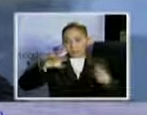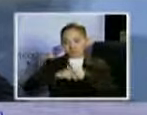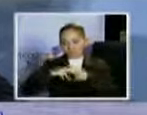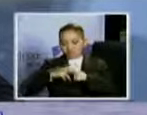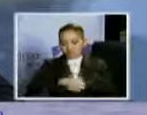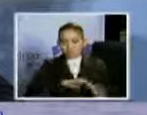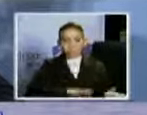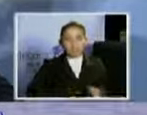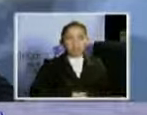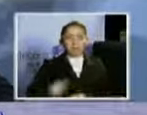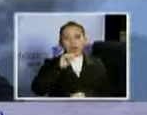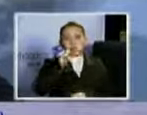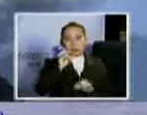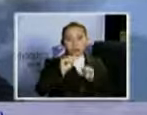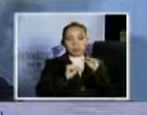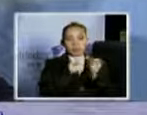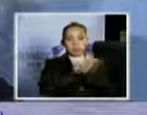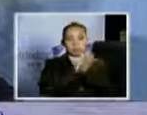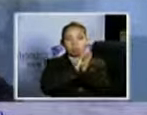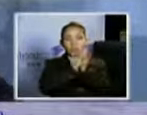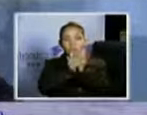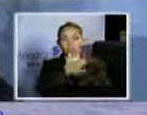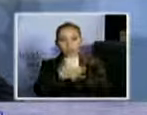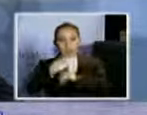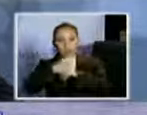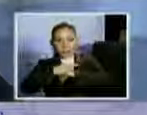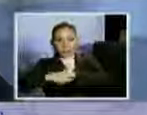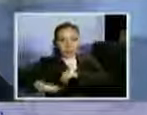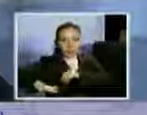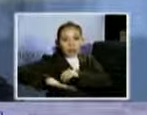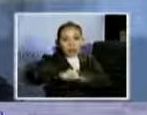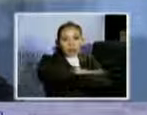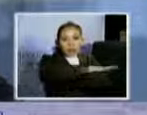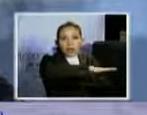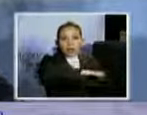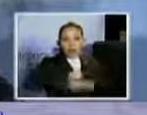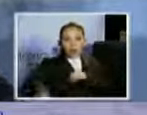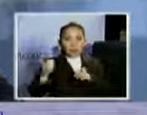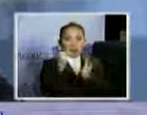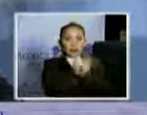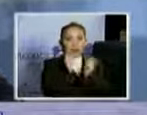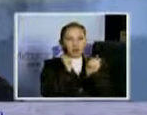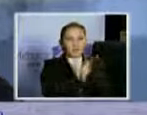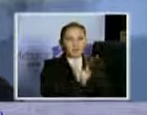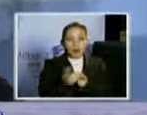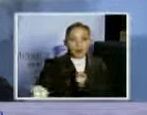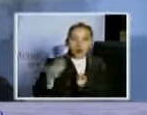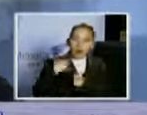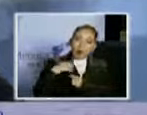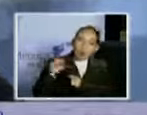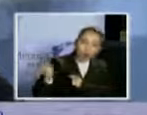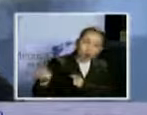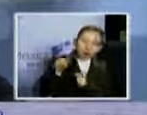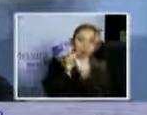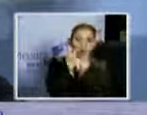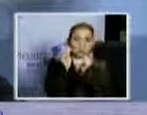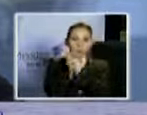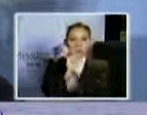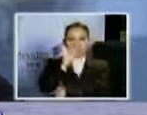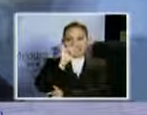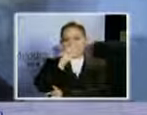naturaleza. Una creciente amenaza en esta organización radical de corte sunita, Estado